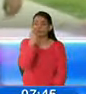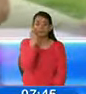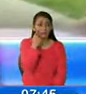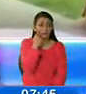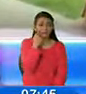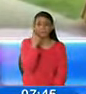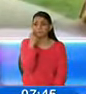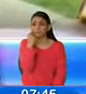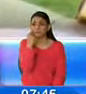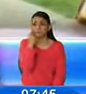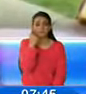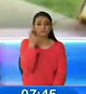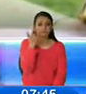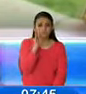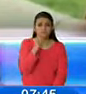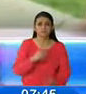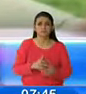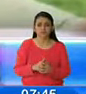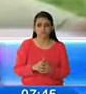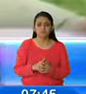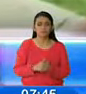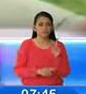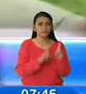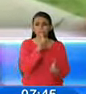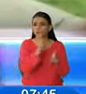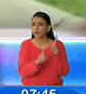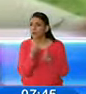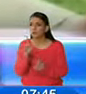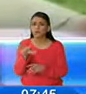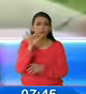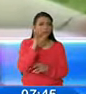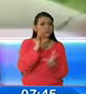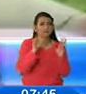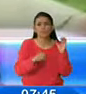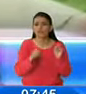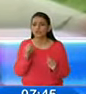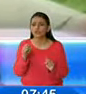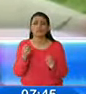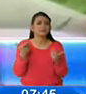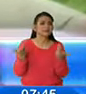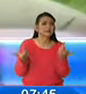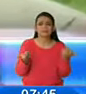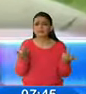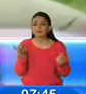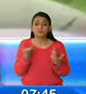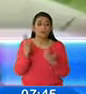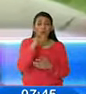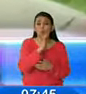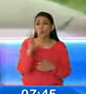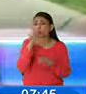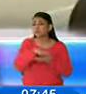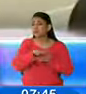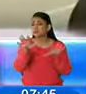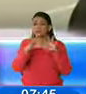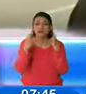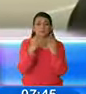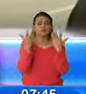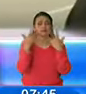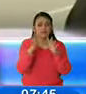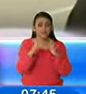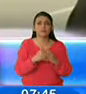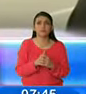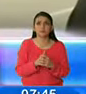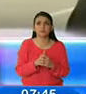pendientes, llamábamos a preguntar si ha encontrado o no ha encontrado, qué será, que busque por todos los familiares. Estamos justo